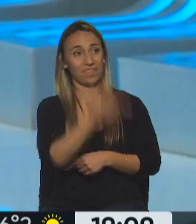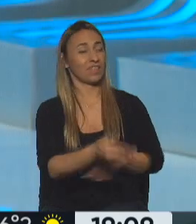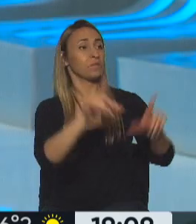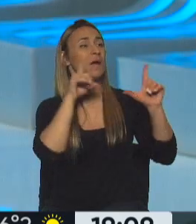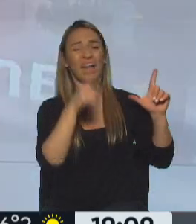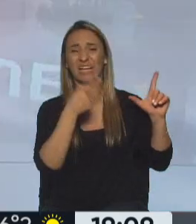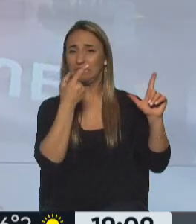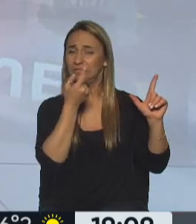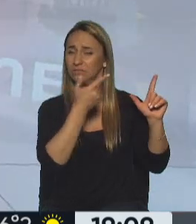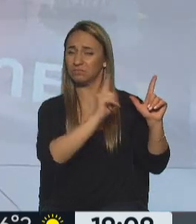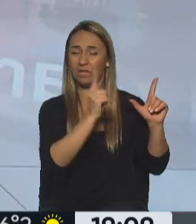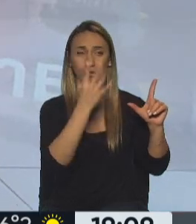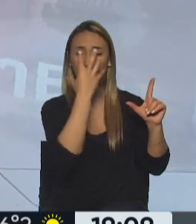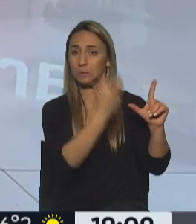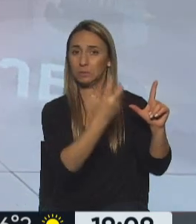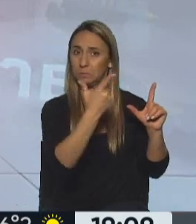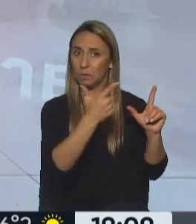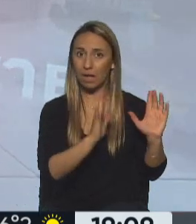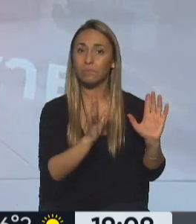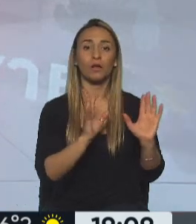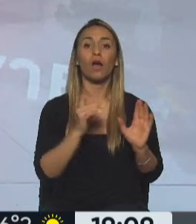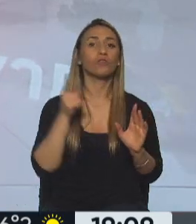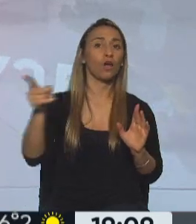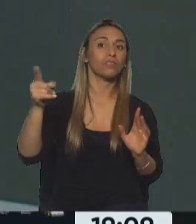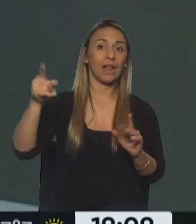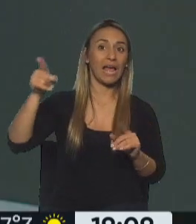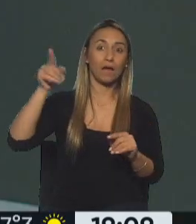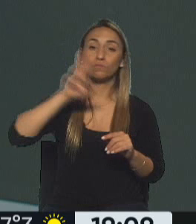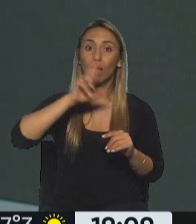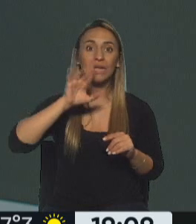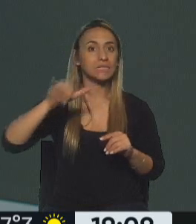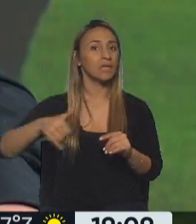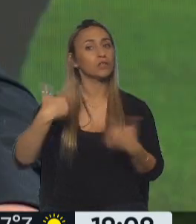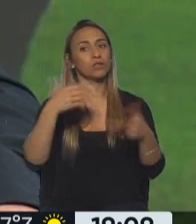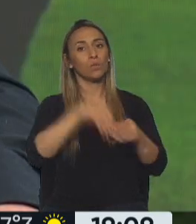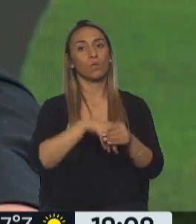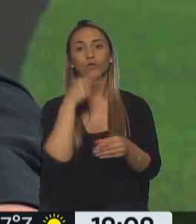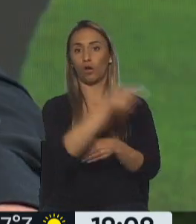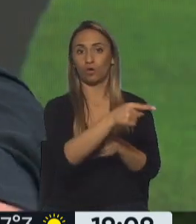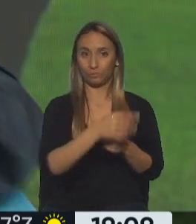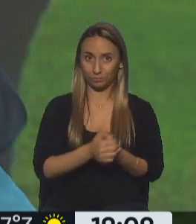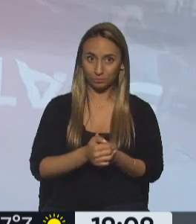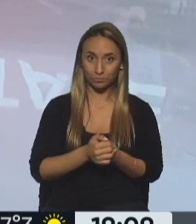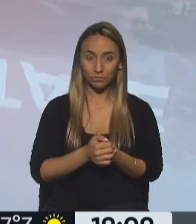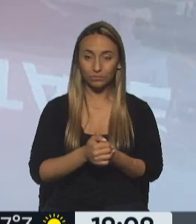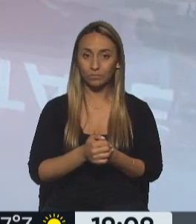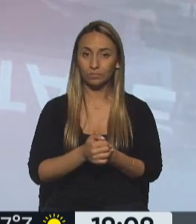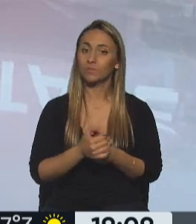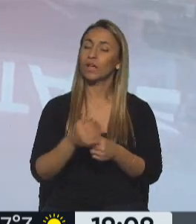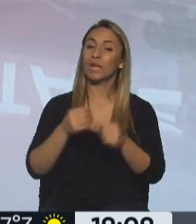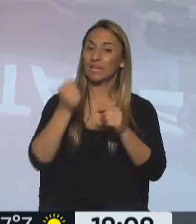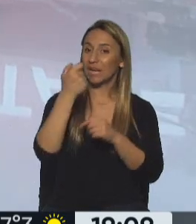importaba. Y el 80% del electorado, casi el 80%, ¿no? Se presentó en Brasil. ¿Es un buen número? Es un número alto que se condice